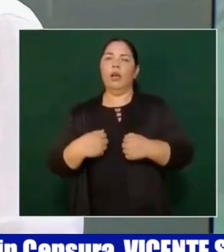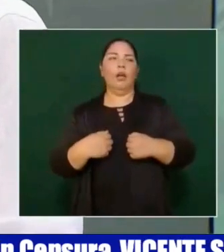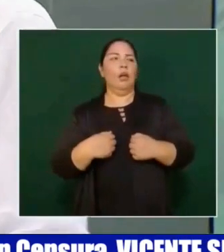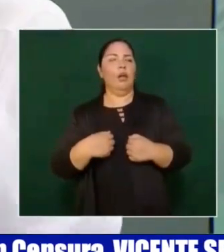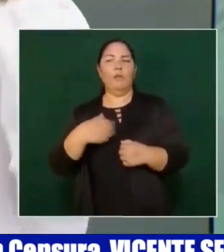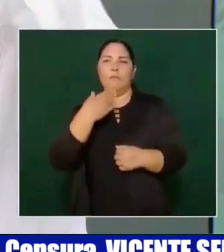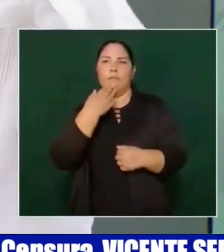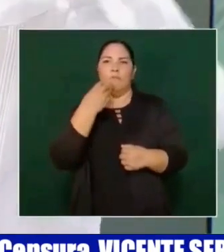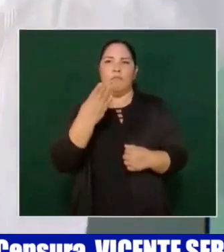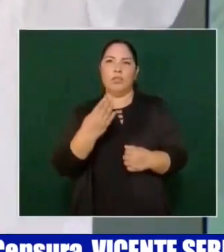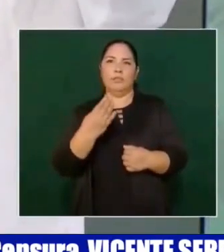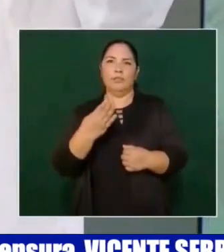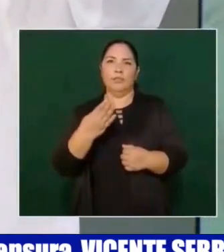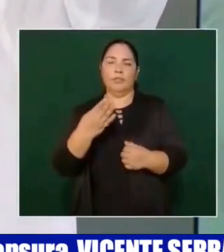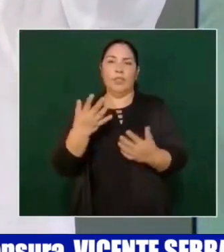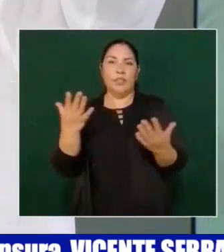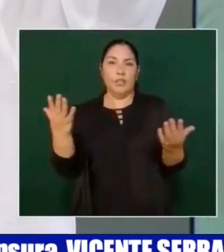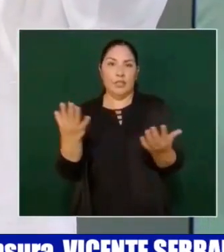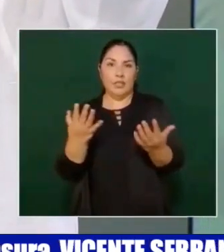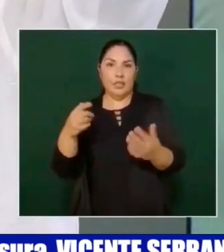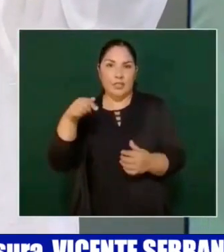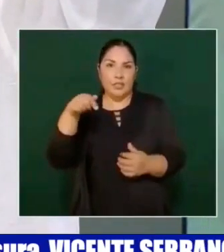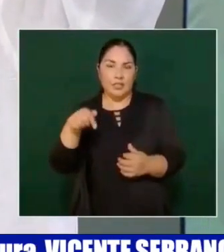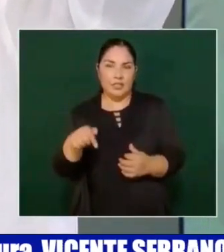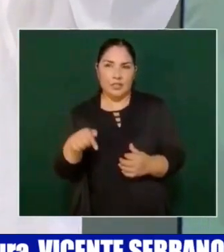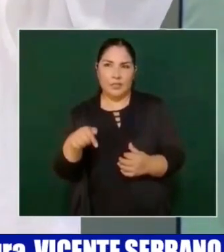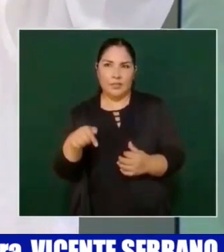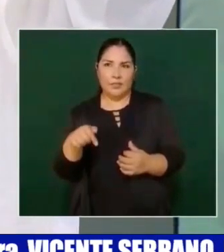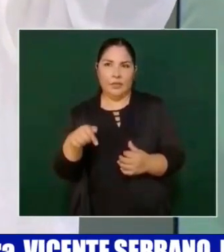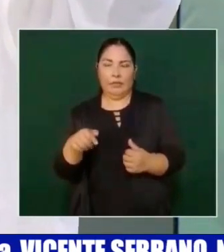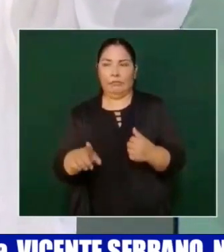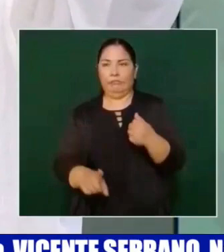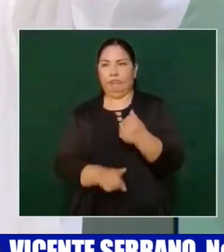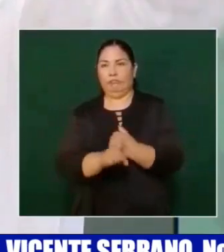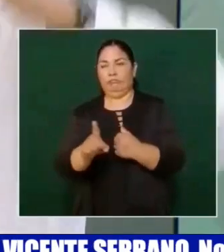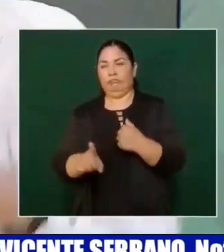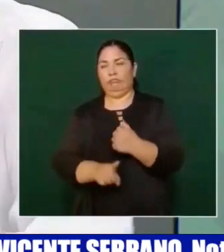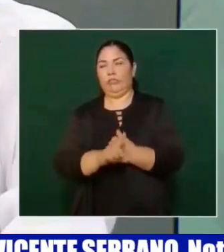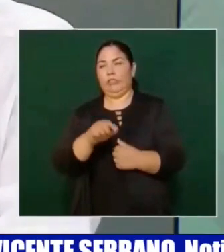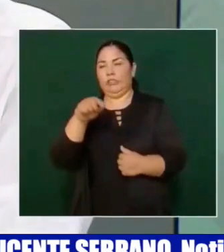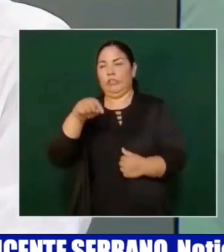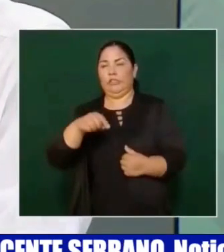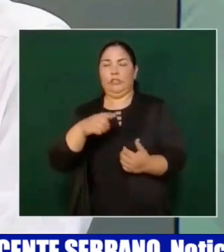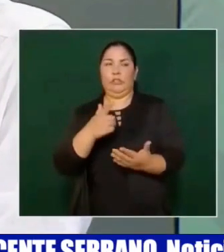Y nos mete en un problema grave.